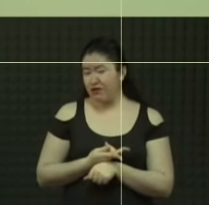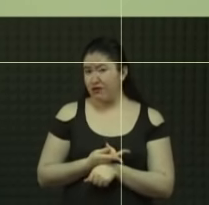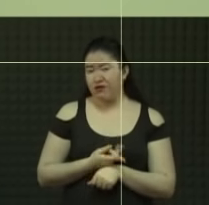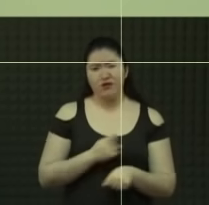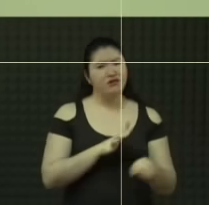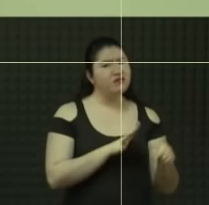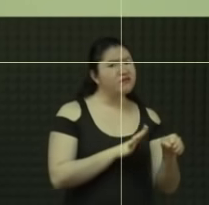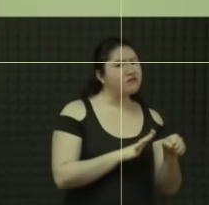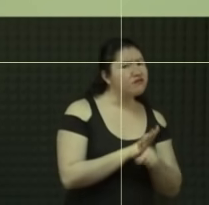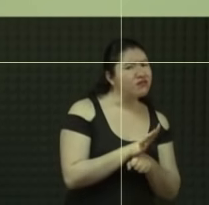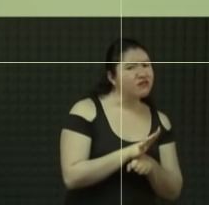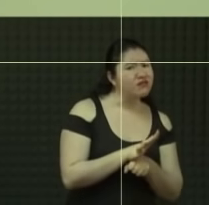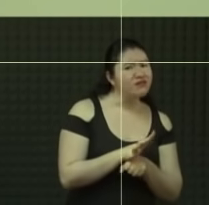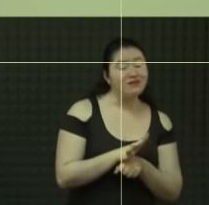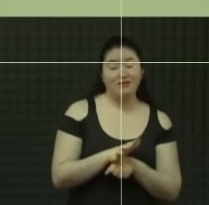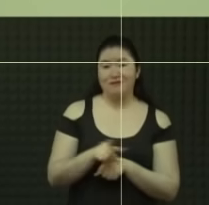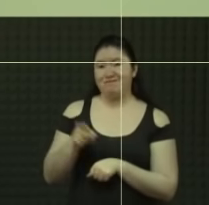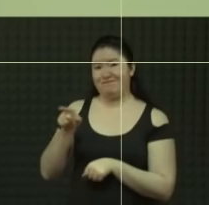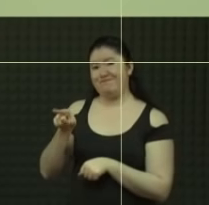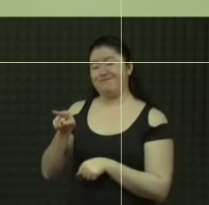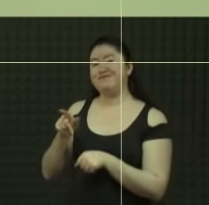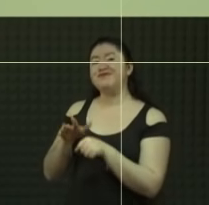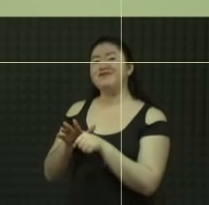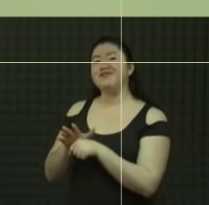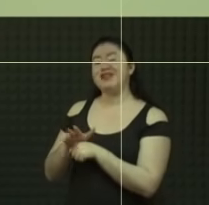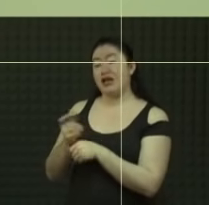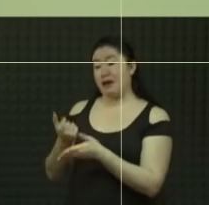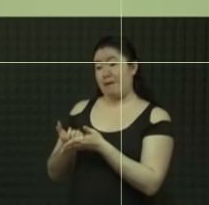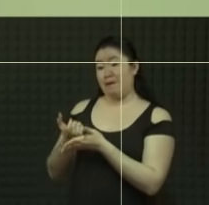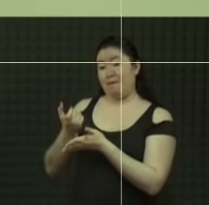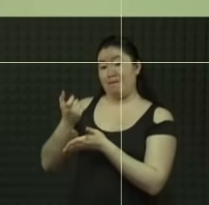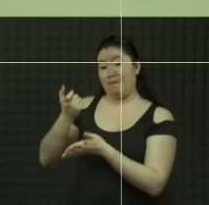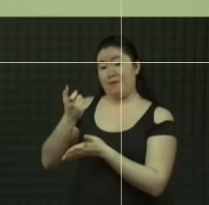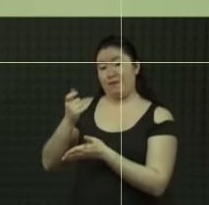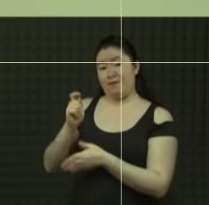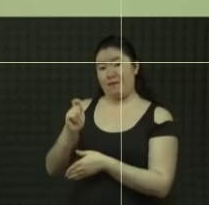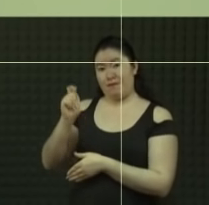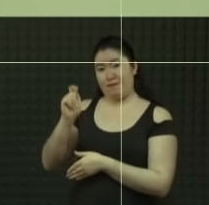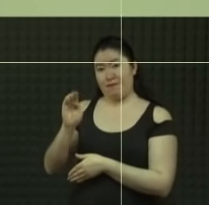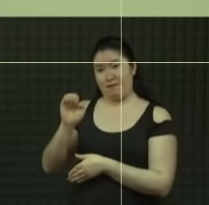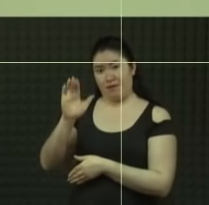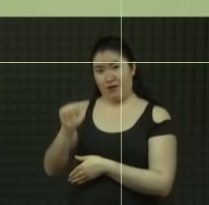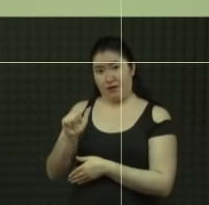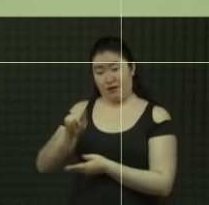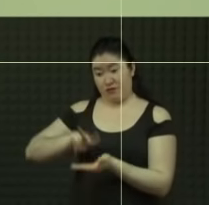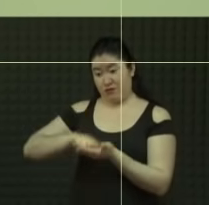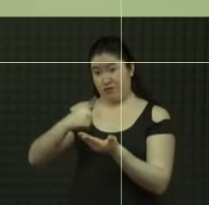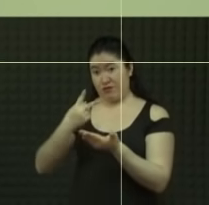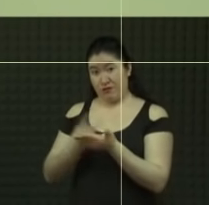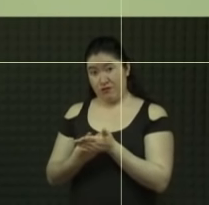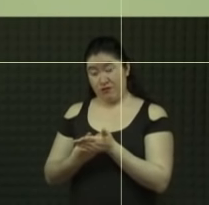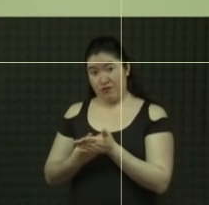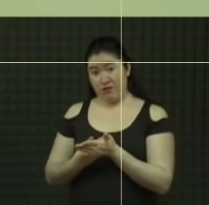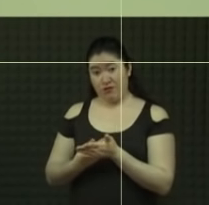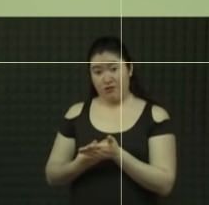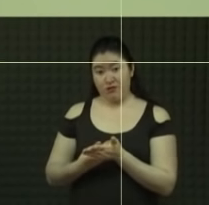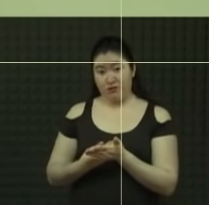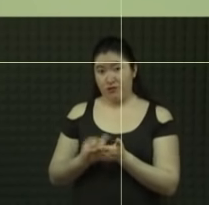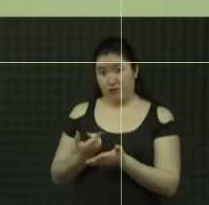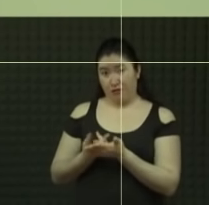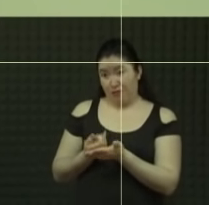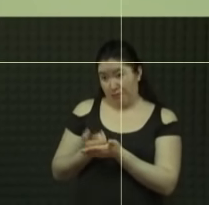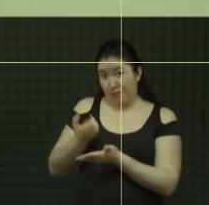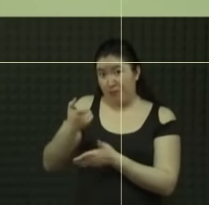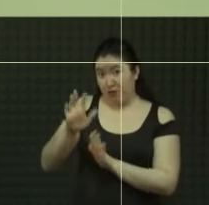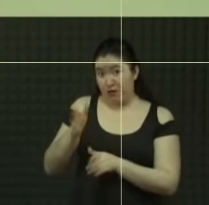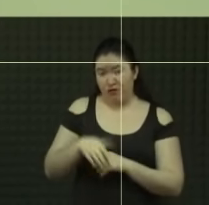de que aumentó el monto que recibe de la beca, casi se duplicó de 2019 al 2020. No, eso